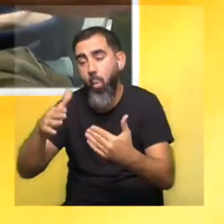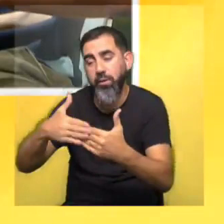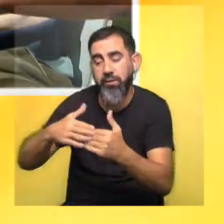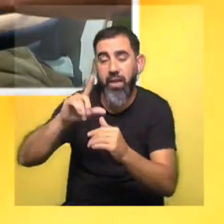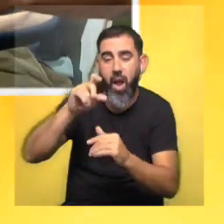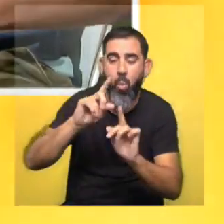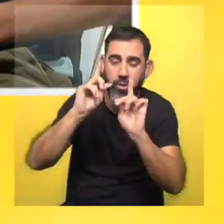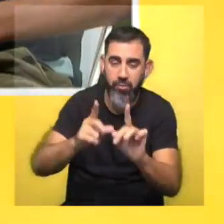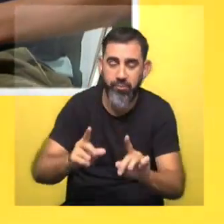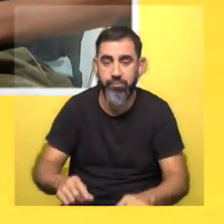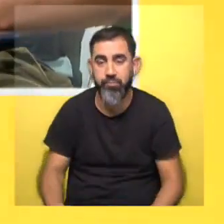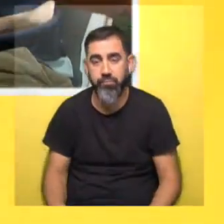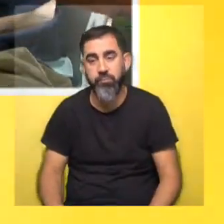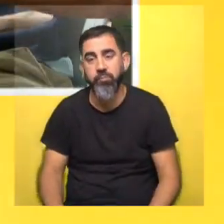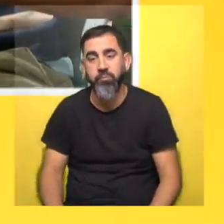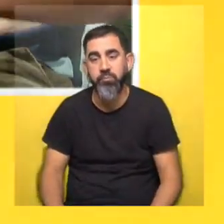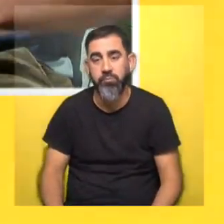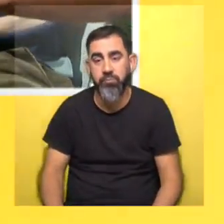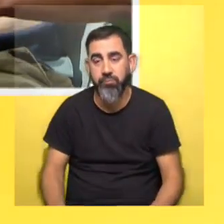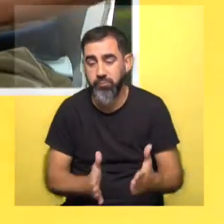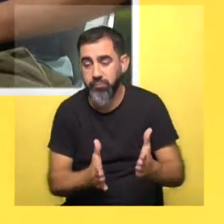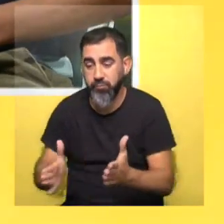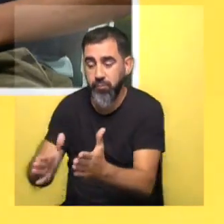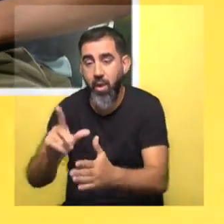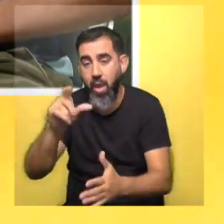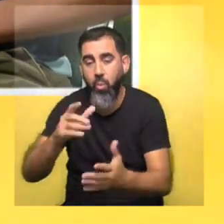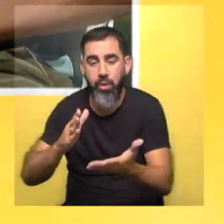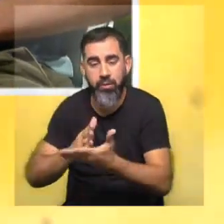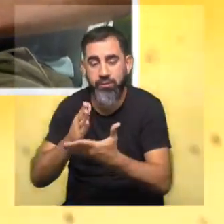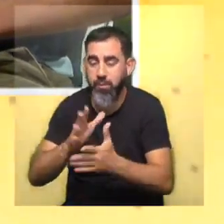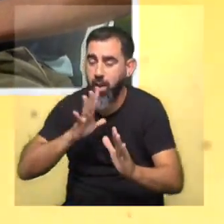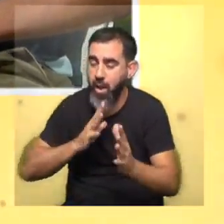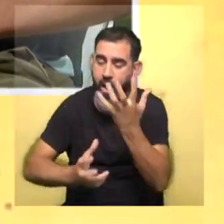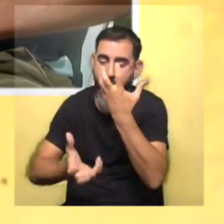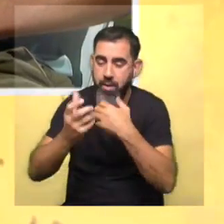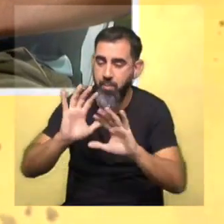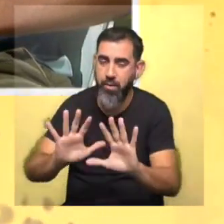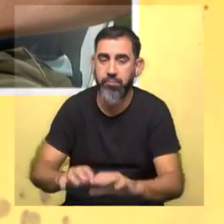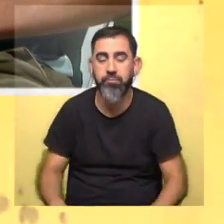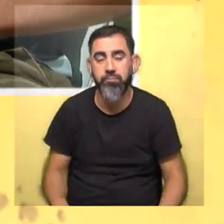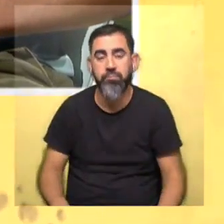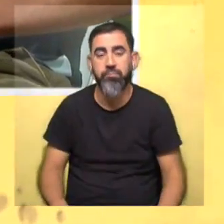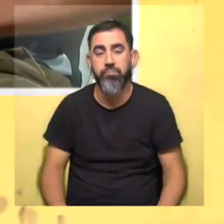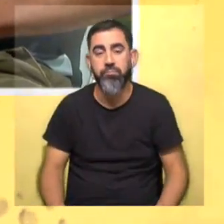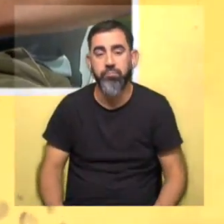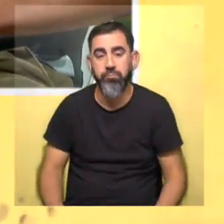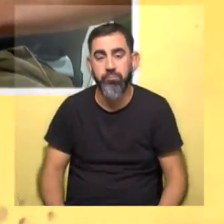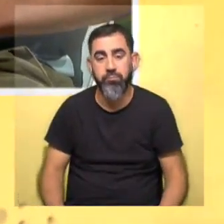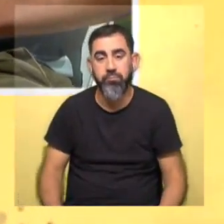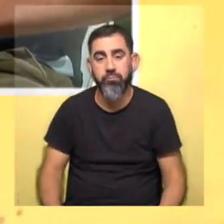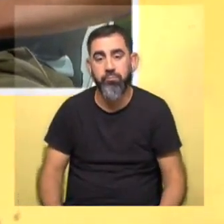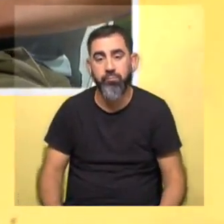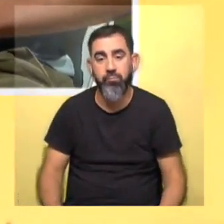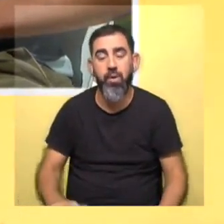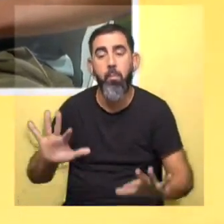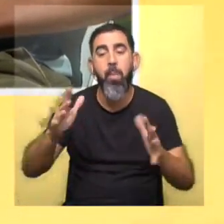hay agua. ¿No? Sí. Claro, los senderos que terminan en el agua no fallan, como ese. Ahí estamos viendo un mano pelada, ¿no?